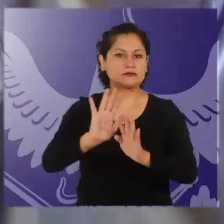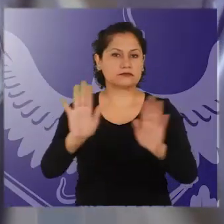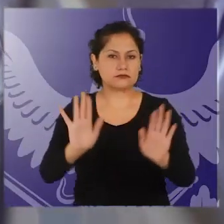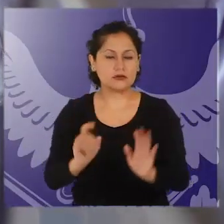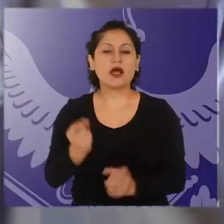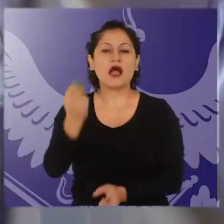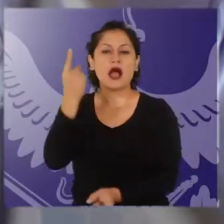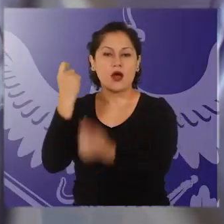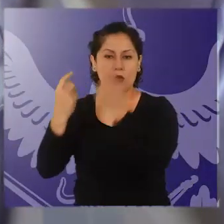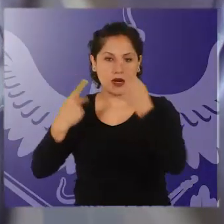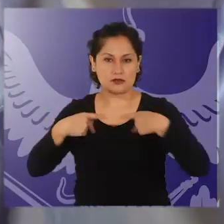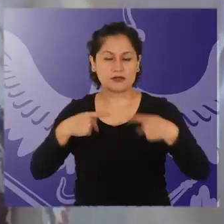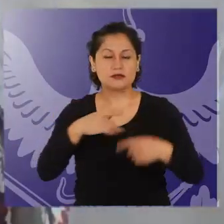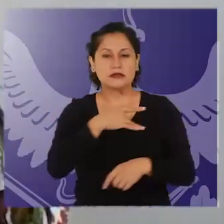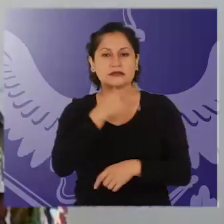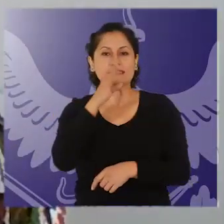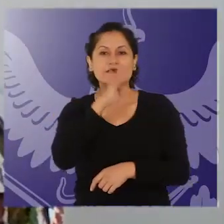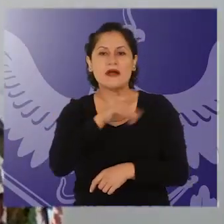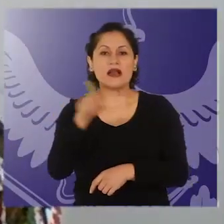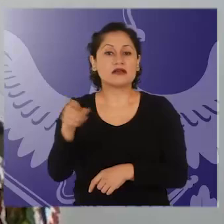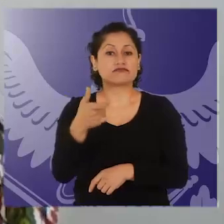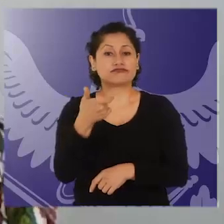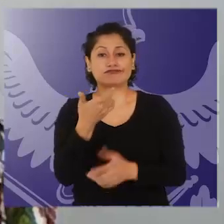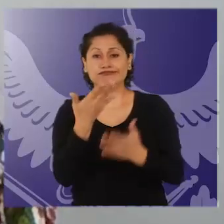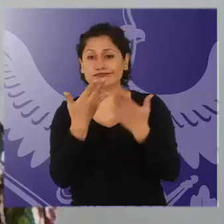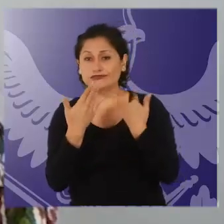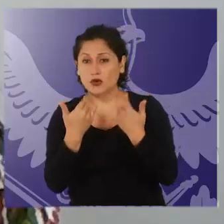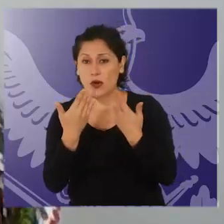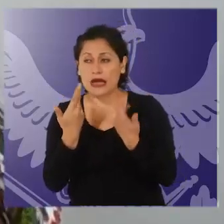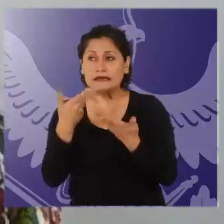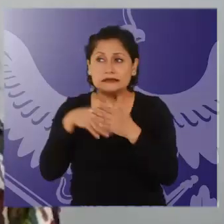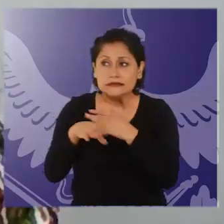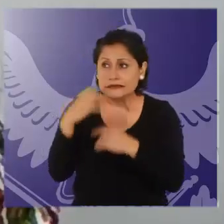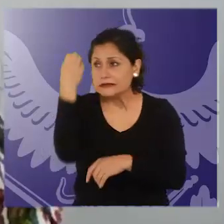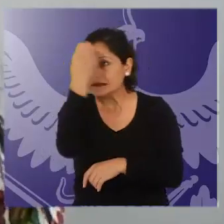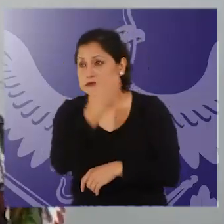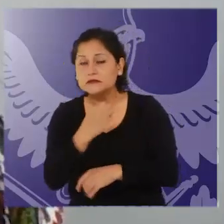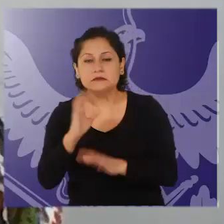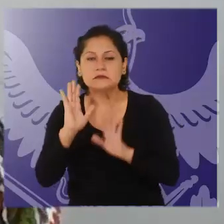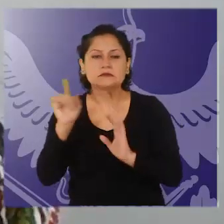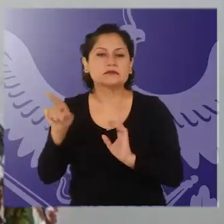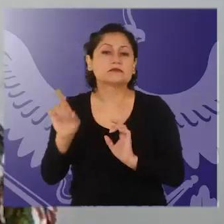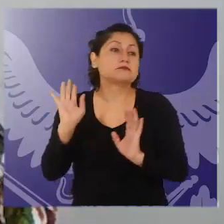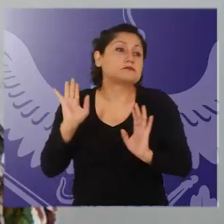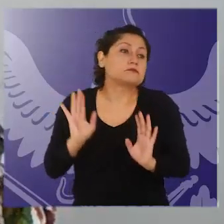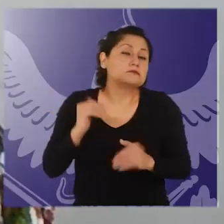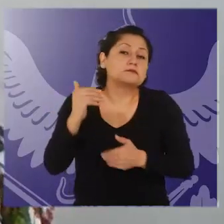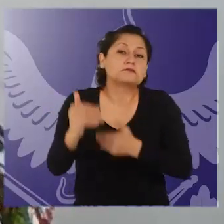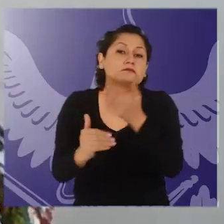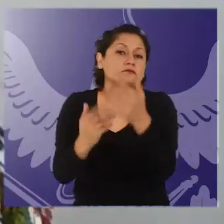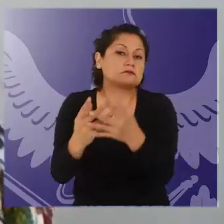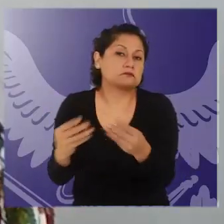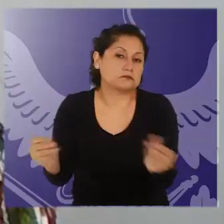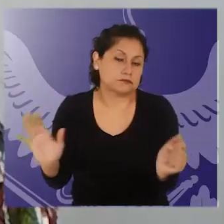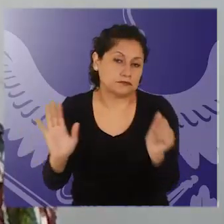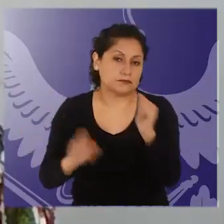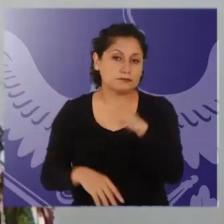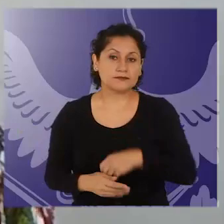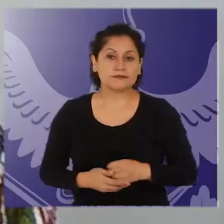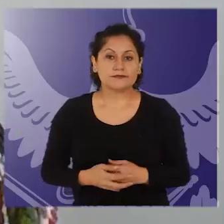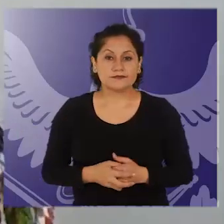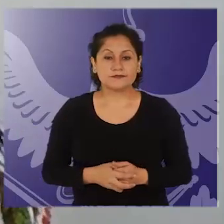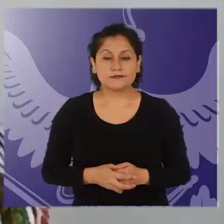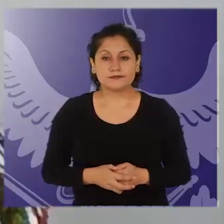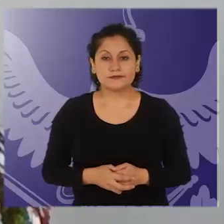algunos que estaban como sospechosos por falta de recursos, pues no se hicieron los análisis y quedaron así como sospechosos. A